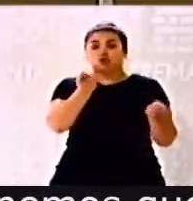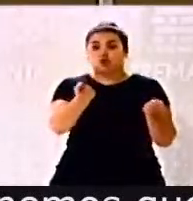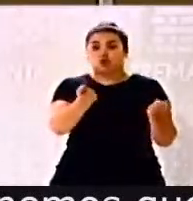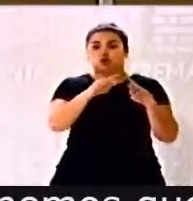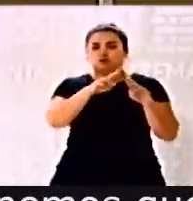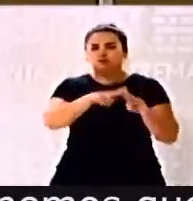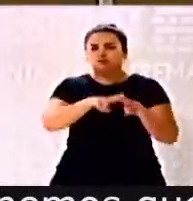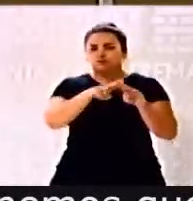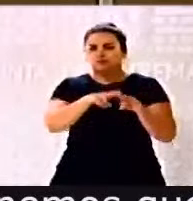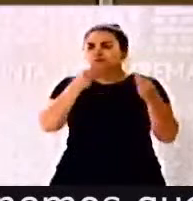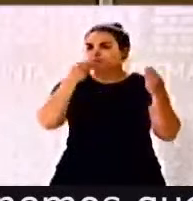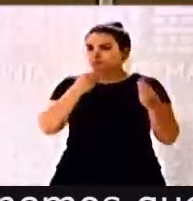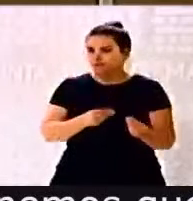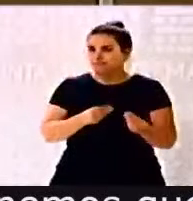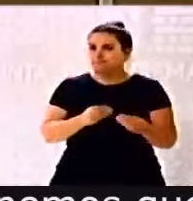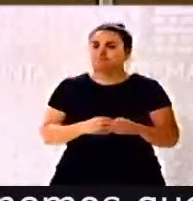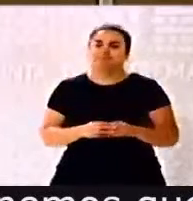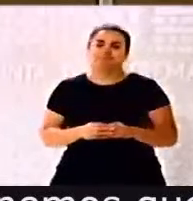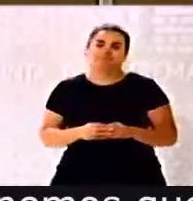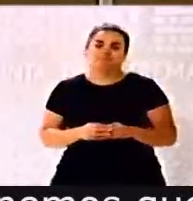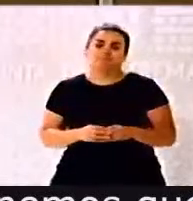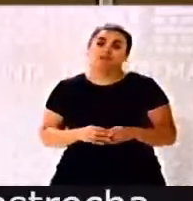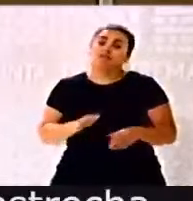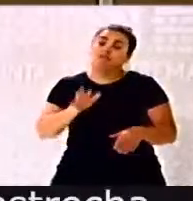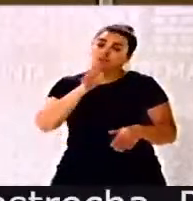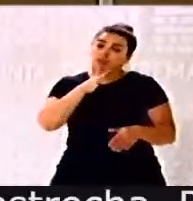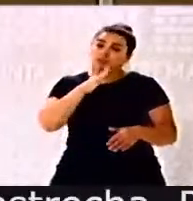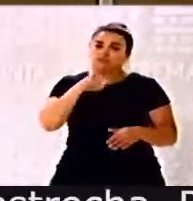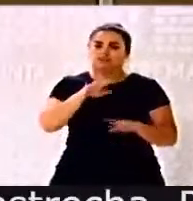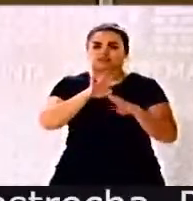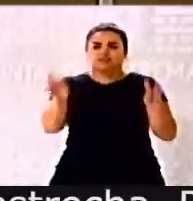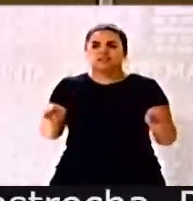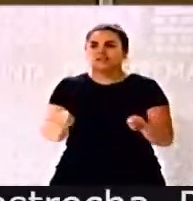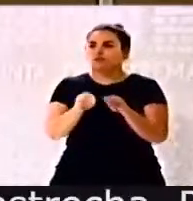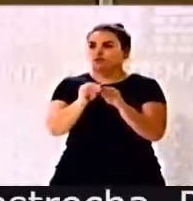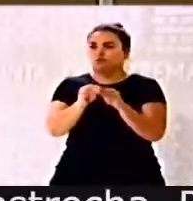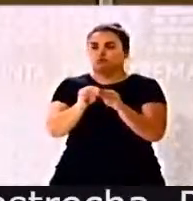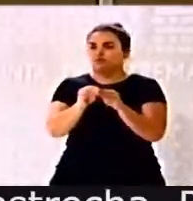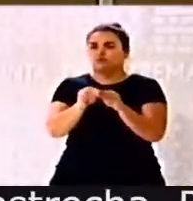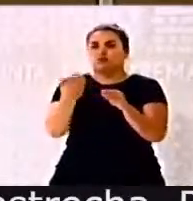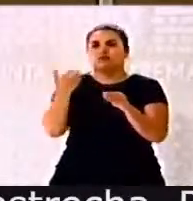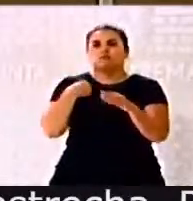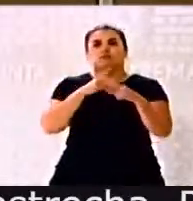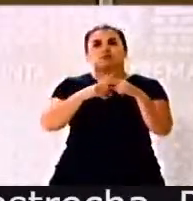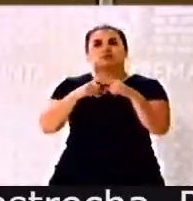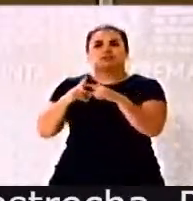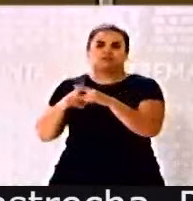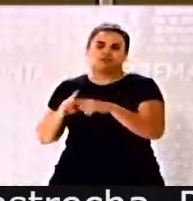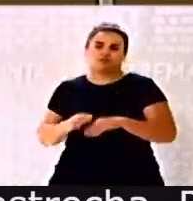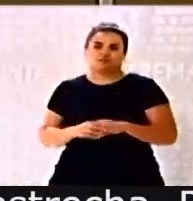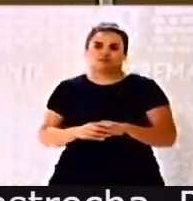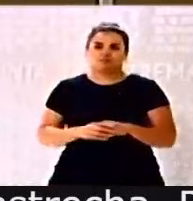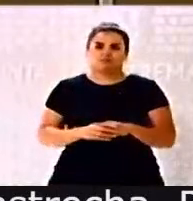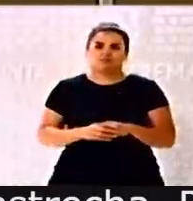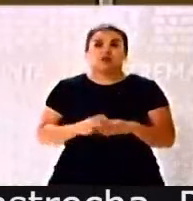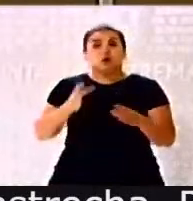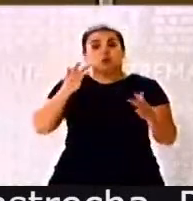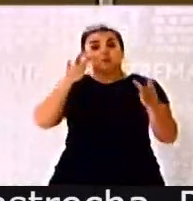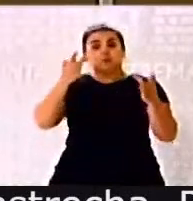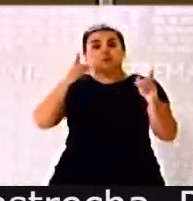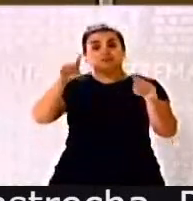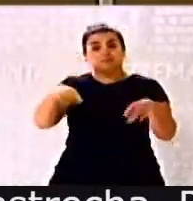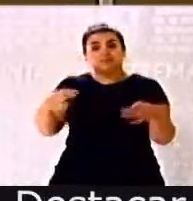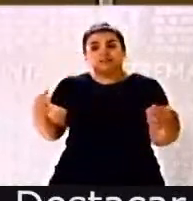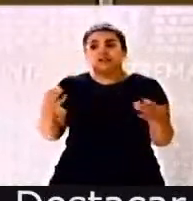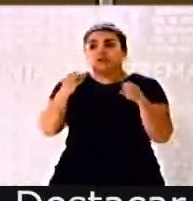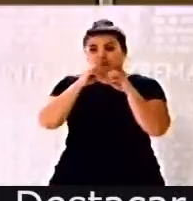muy estrecha. Por lo tanto, eso sería el resumen del total de los positivos. Únicamente destacar también que en